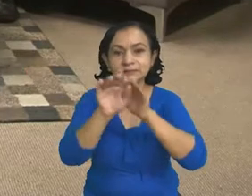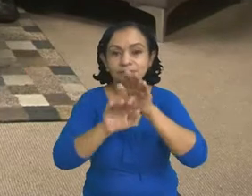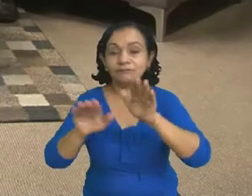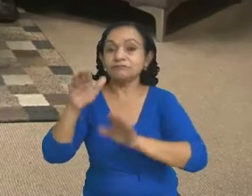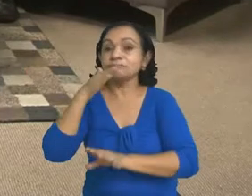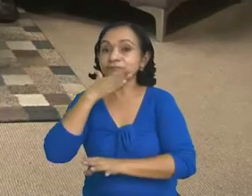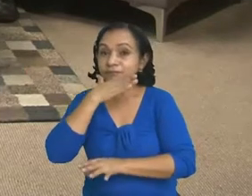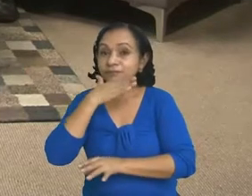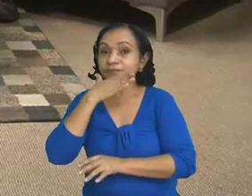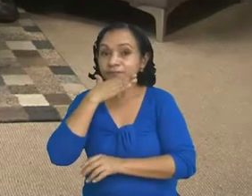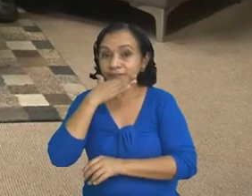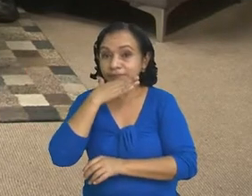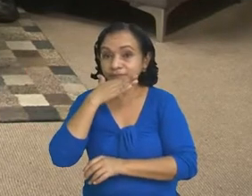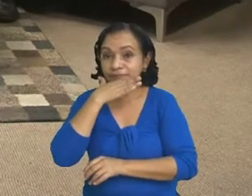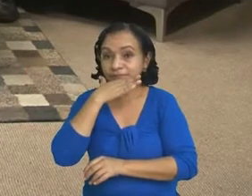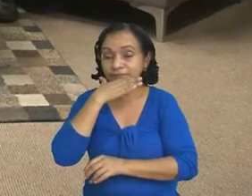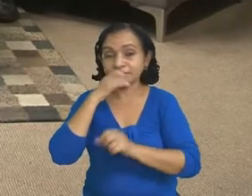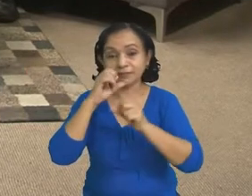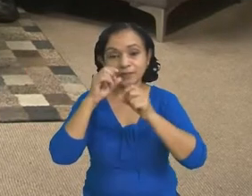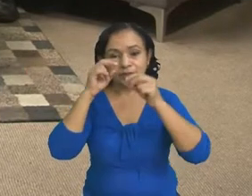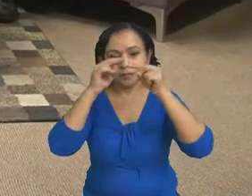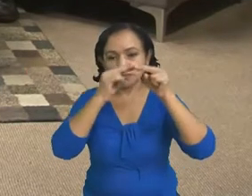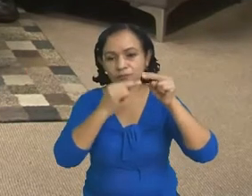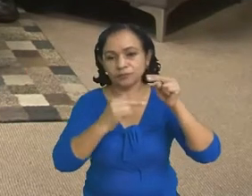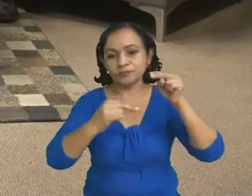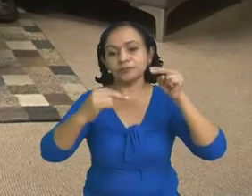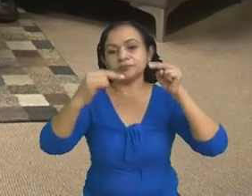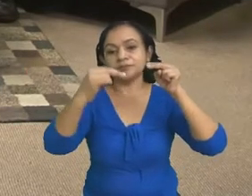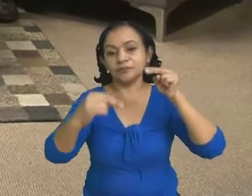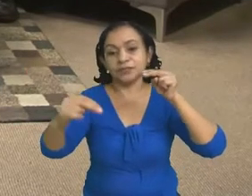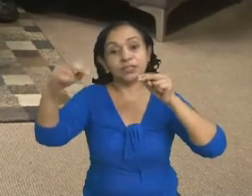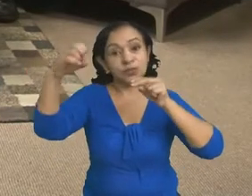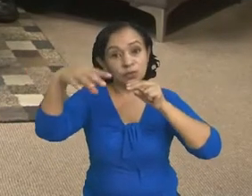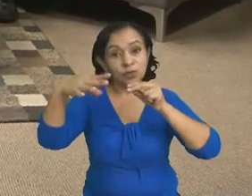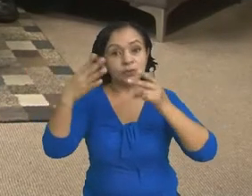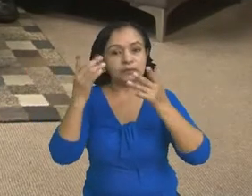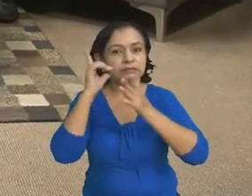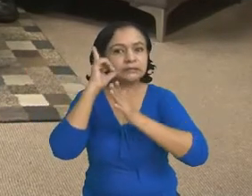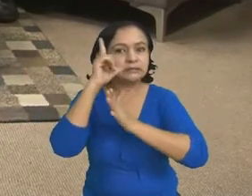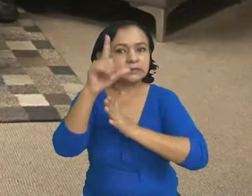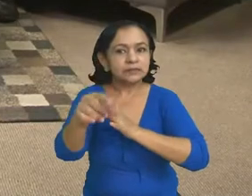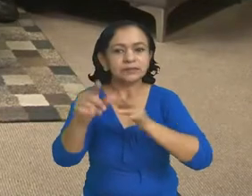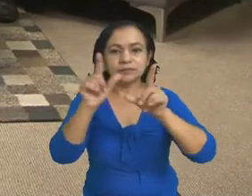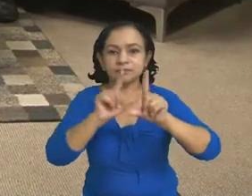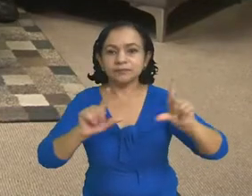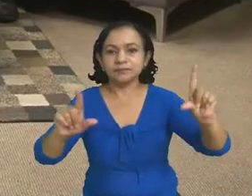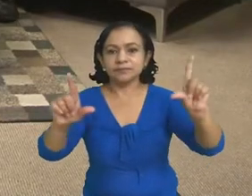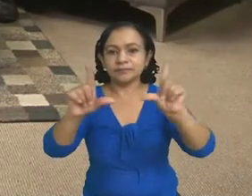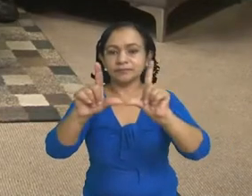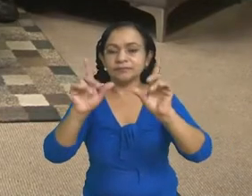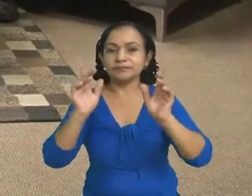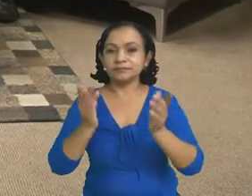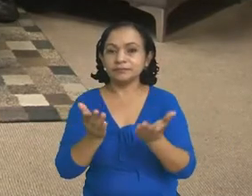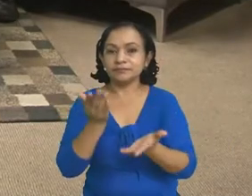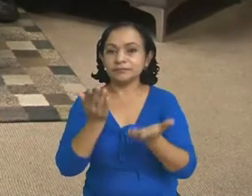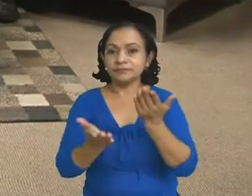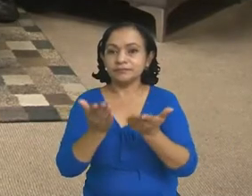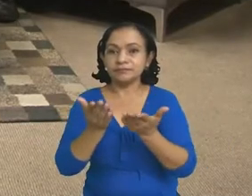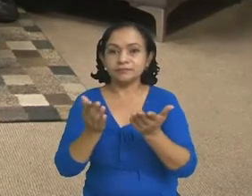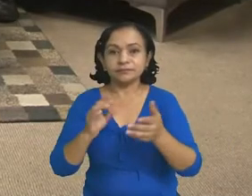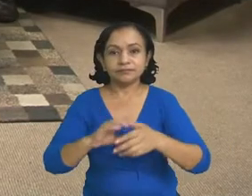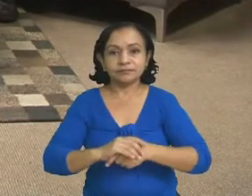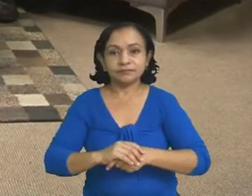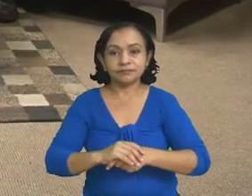difíciles de electrificar el país, pues son las zonas más remotas. Y aunque también se